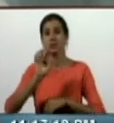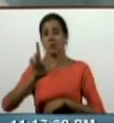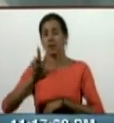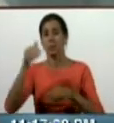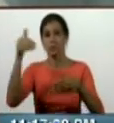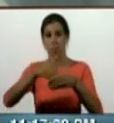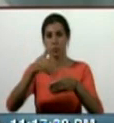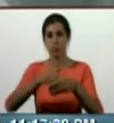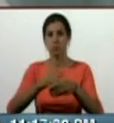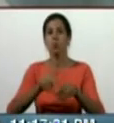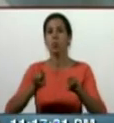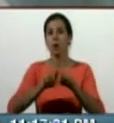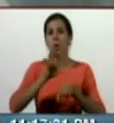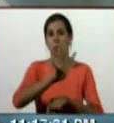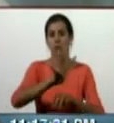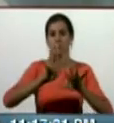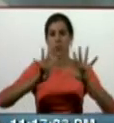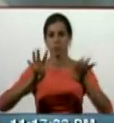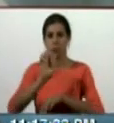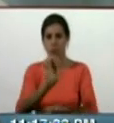7.270.400 para el